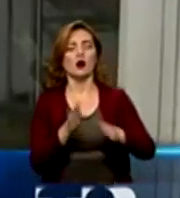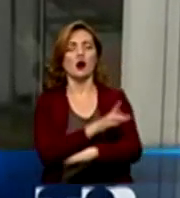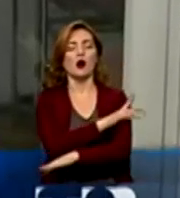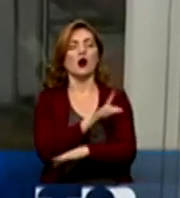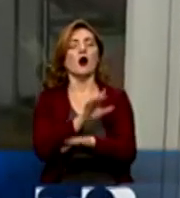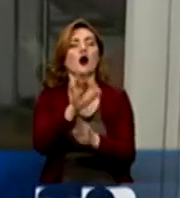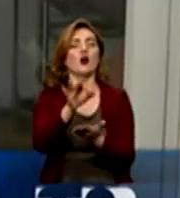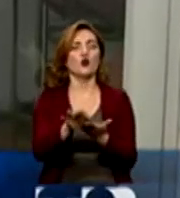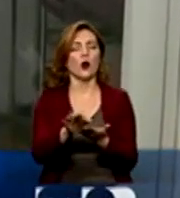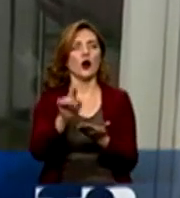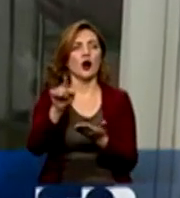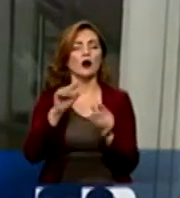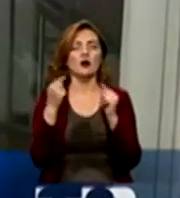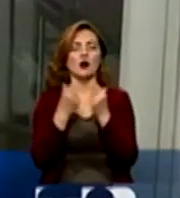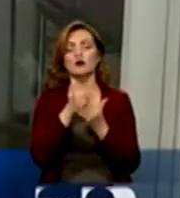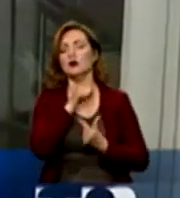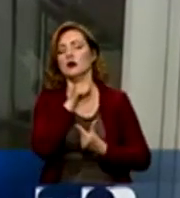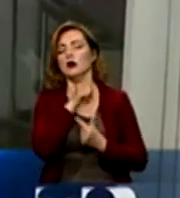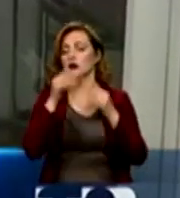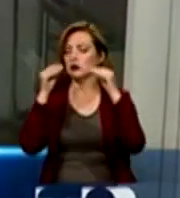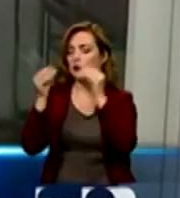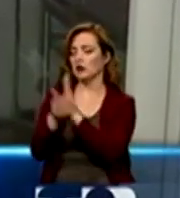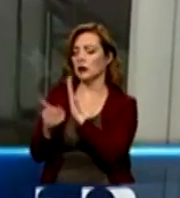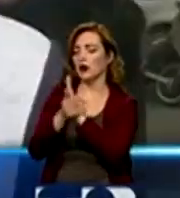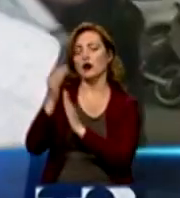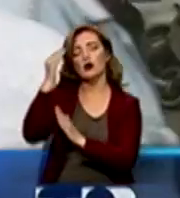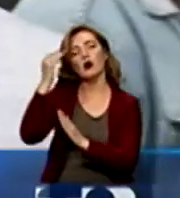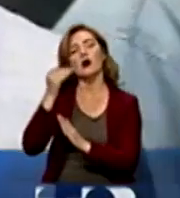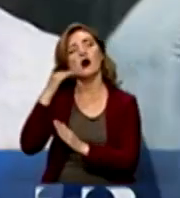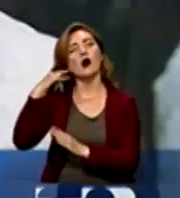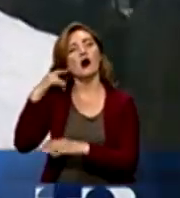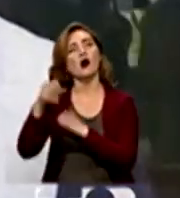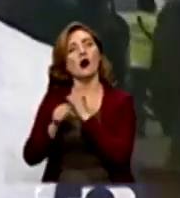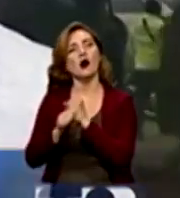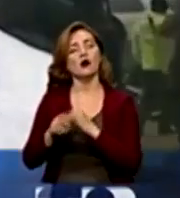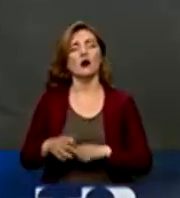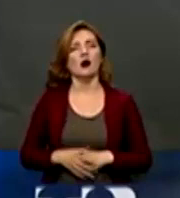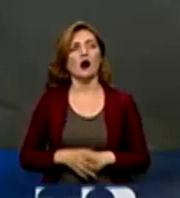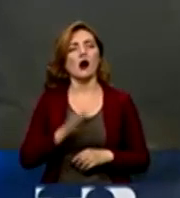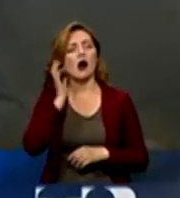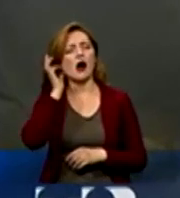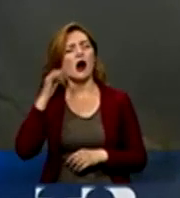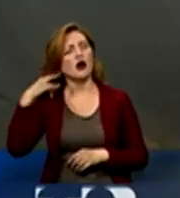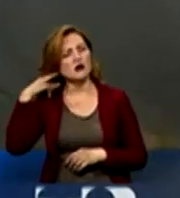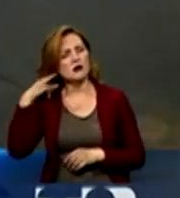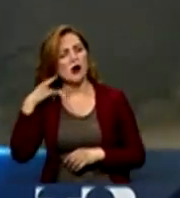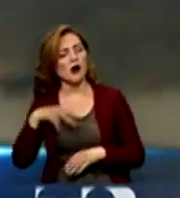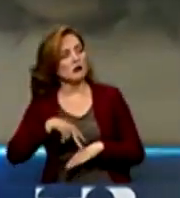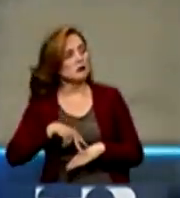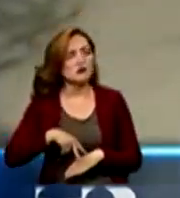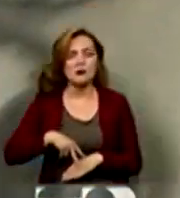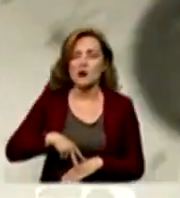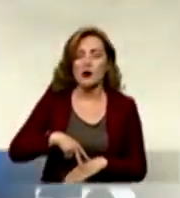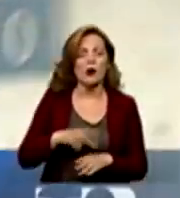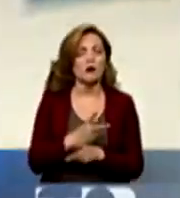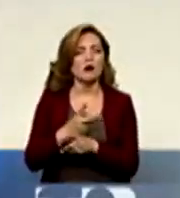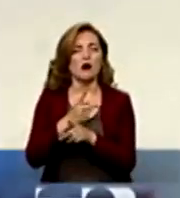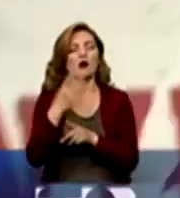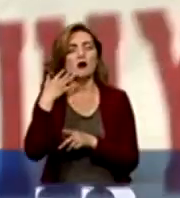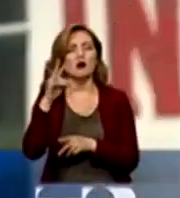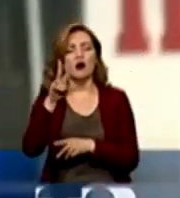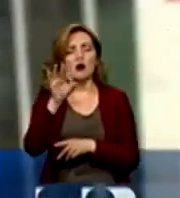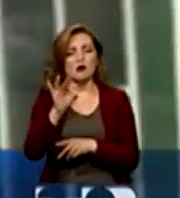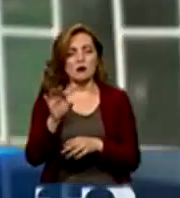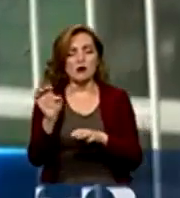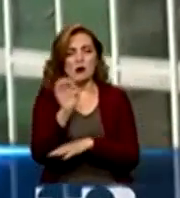que una agrupación delictiva ha reclutado a una menor de edad. Estaba afuera haciendo campana. El primer robo en este sector se registró el 29 de enero